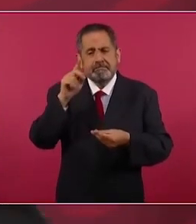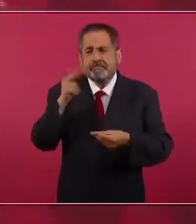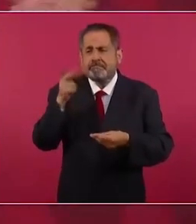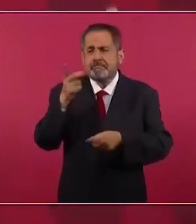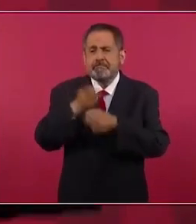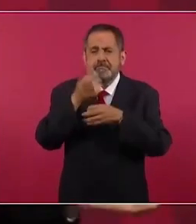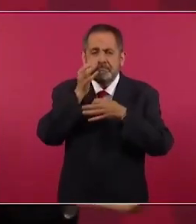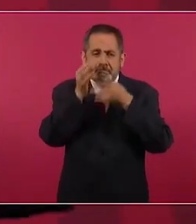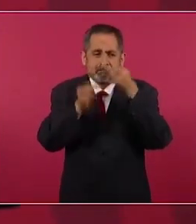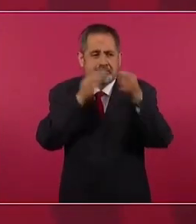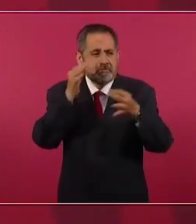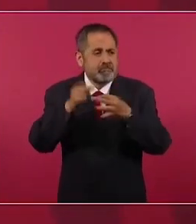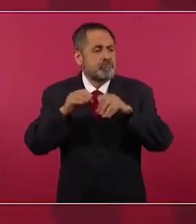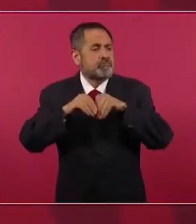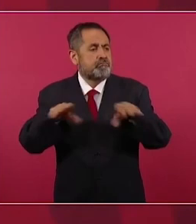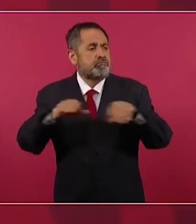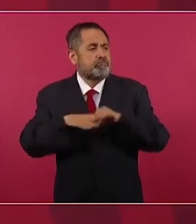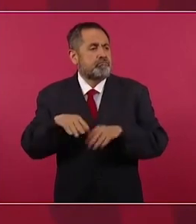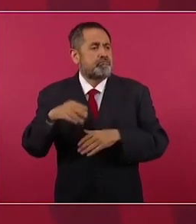en los gobiernos anteriores.